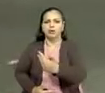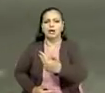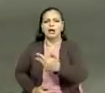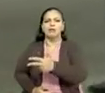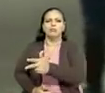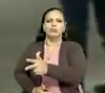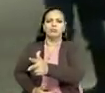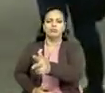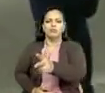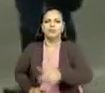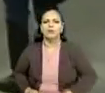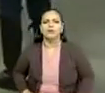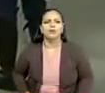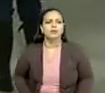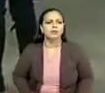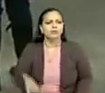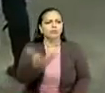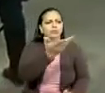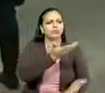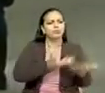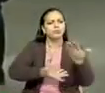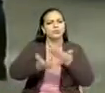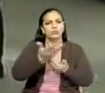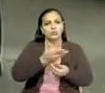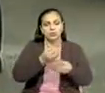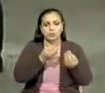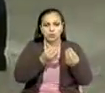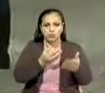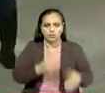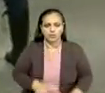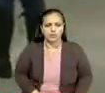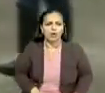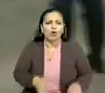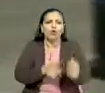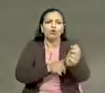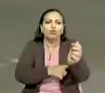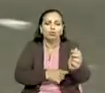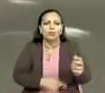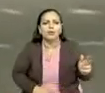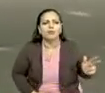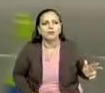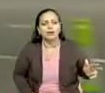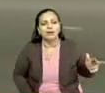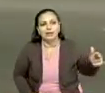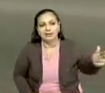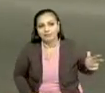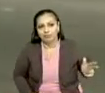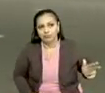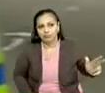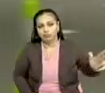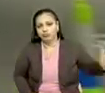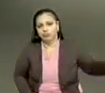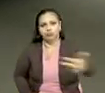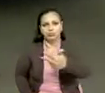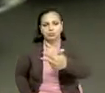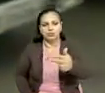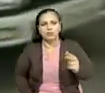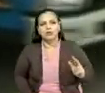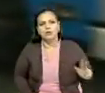socializar mucho, porque ya es una costumbre, vienen por Guayacanes y de inmediato hacia la derecha. Efectivamente,